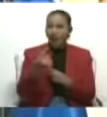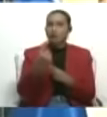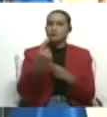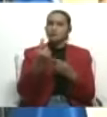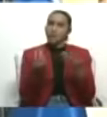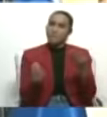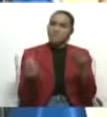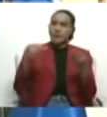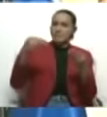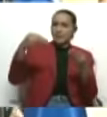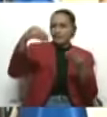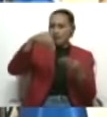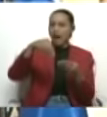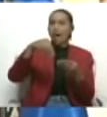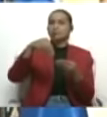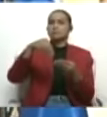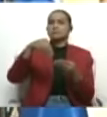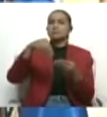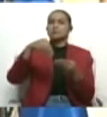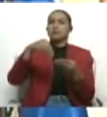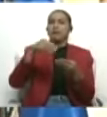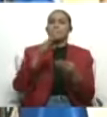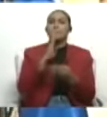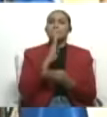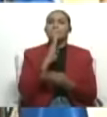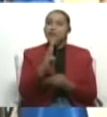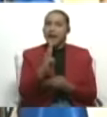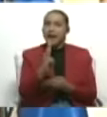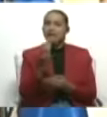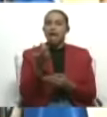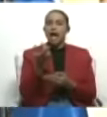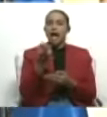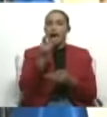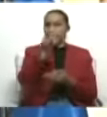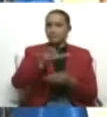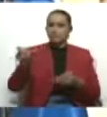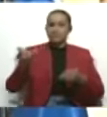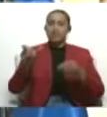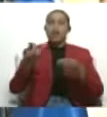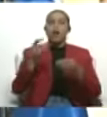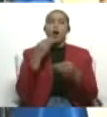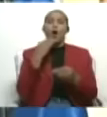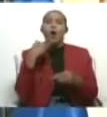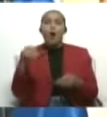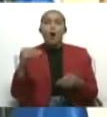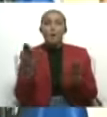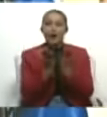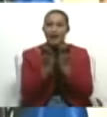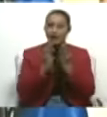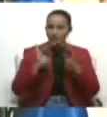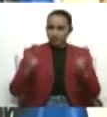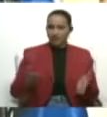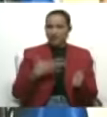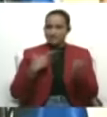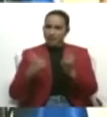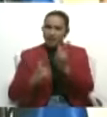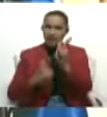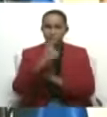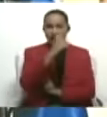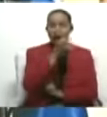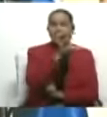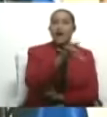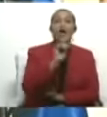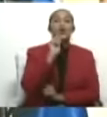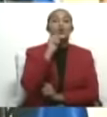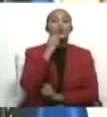dos veces las becas para estudiantes, hasta 200 plazas para estudiantes, y mantenemos esta cuota para